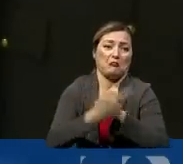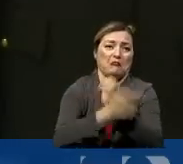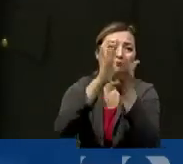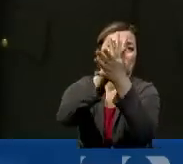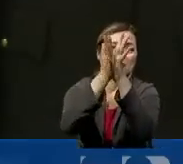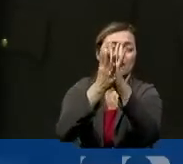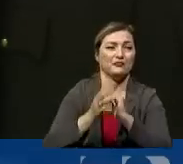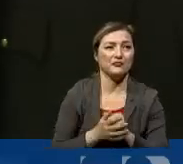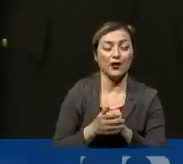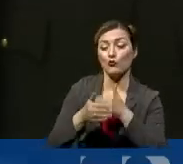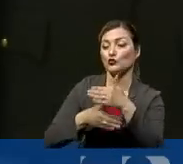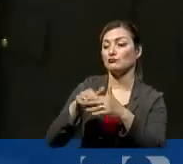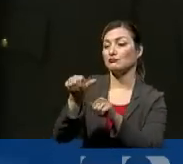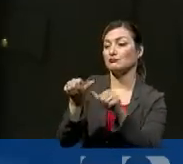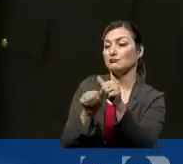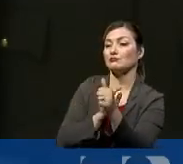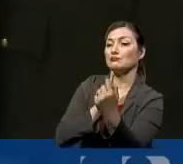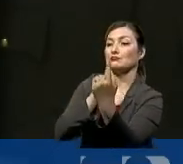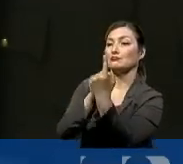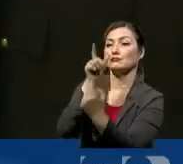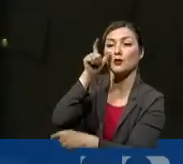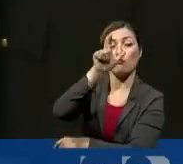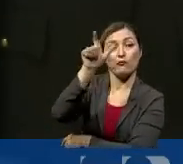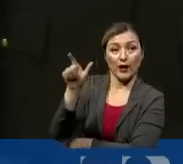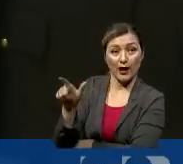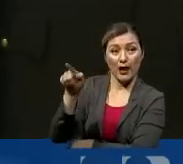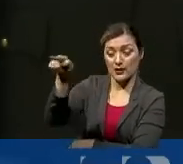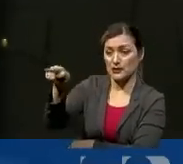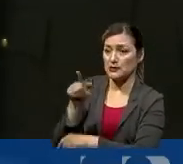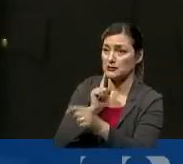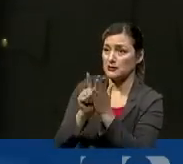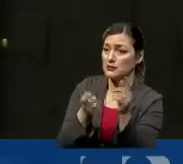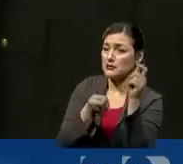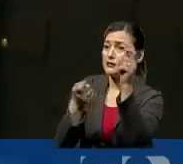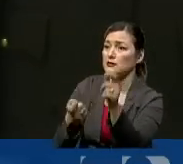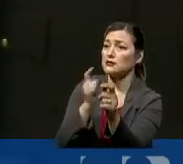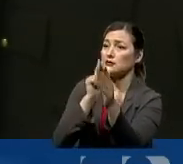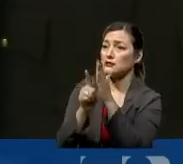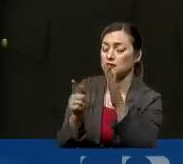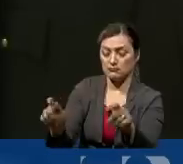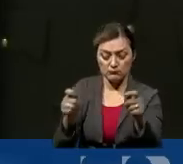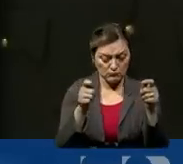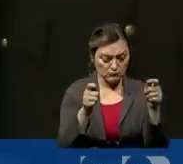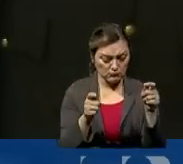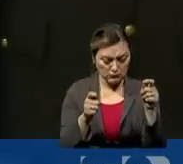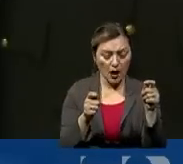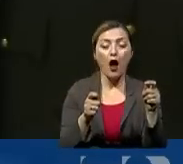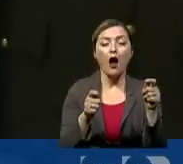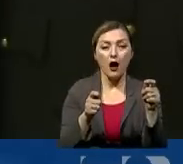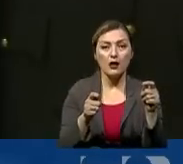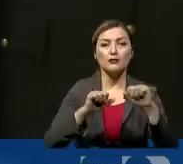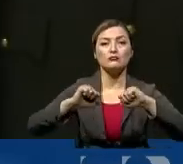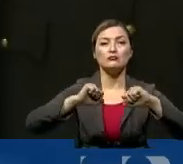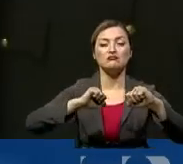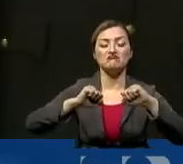tiene que acercarse a la fiscalía, el fiscal de actuaciones administrativas, conocerá este caso y realizará las